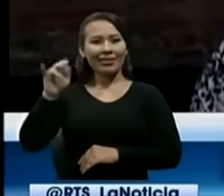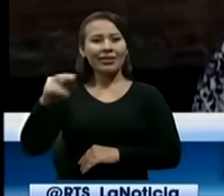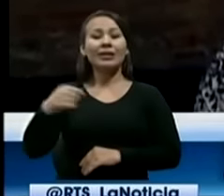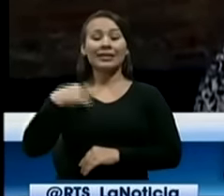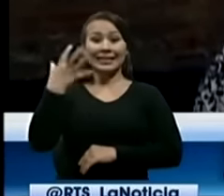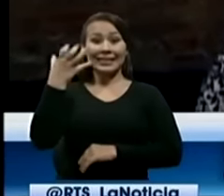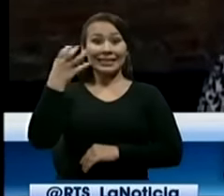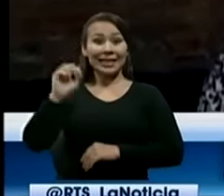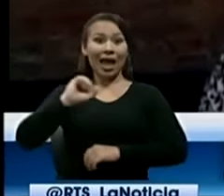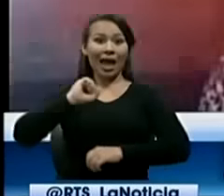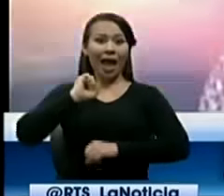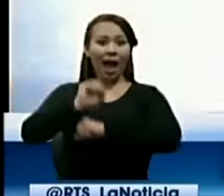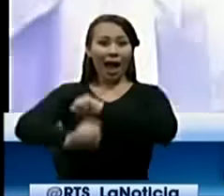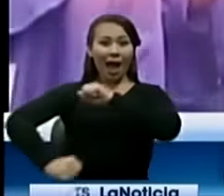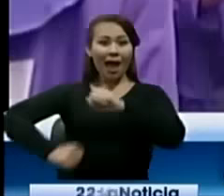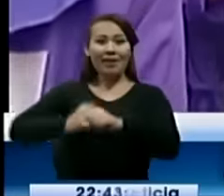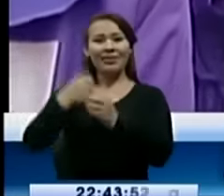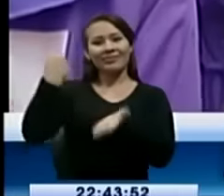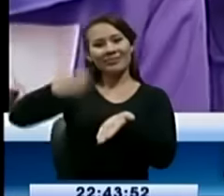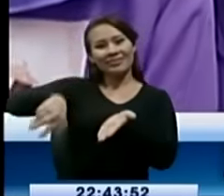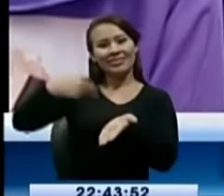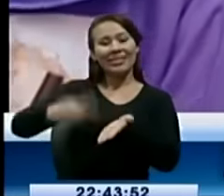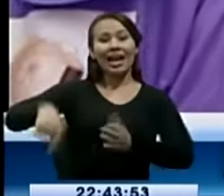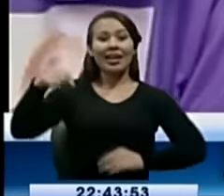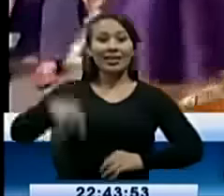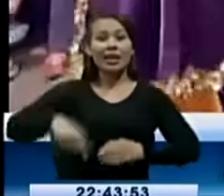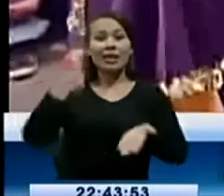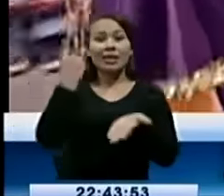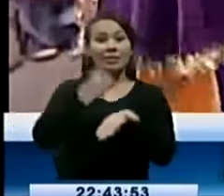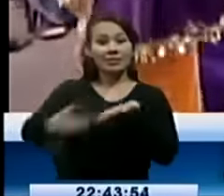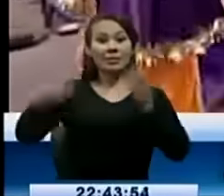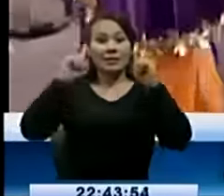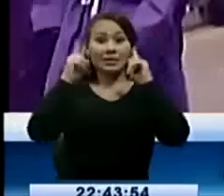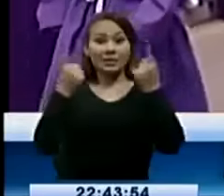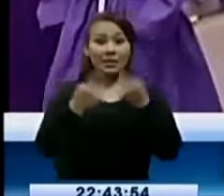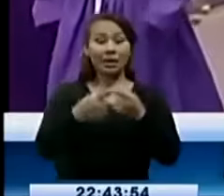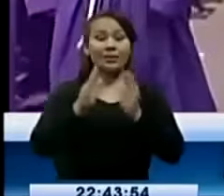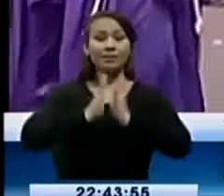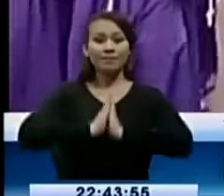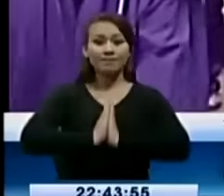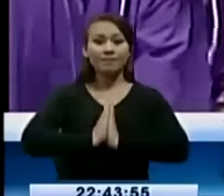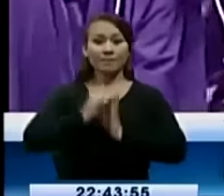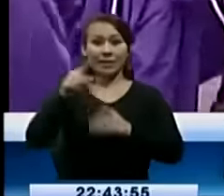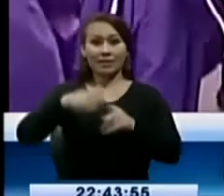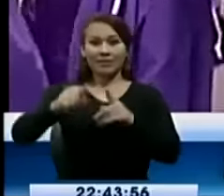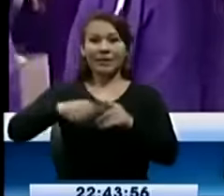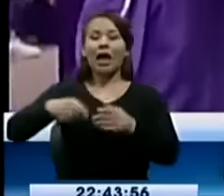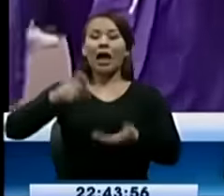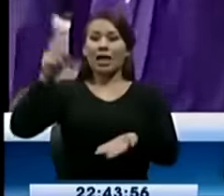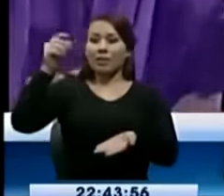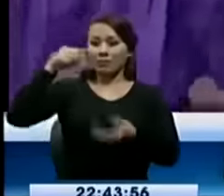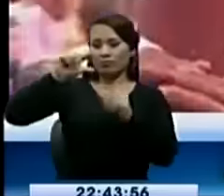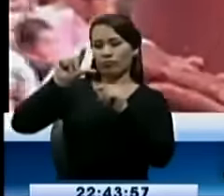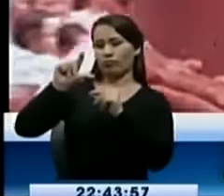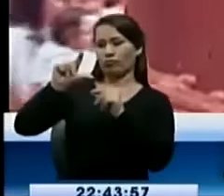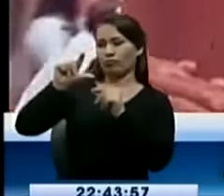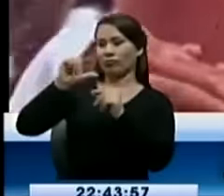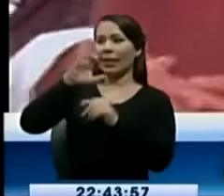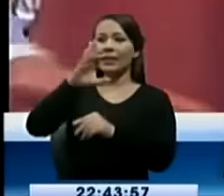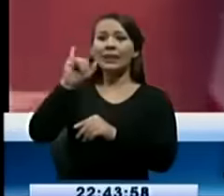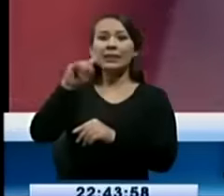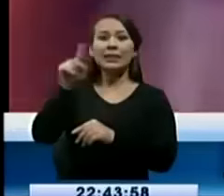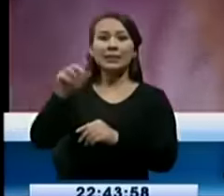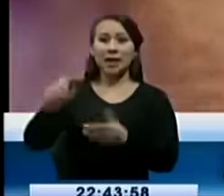15º Festival de Música Sacra. Por motivo de la Semana Santa, el Centro Histórico se cubrirá con dibujos de tiza sobre el piso, calles y plazas de la